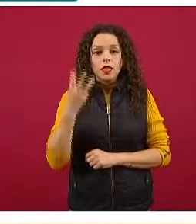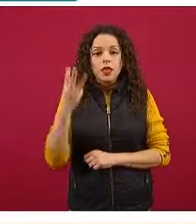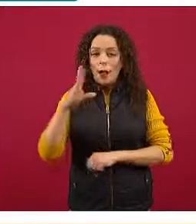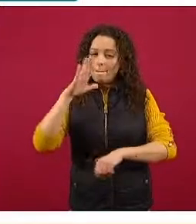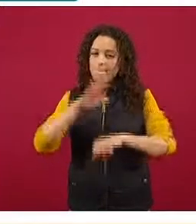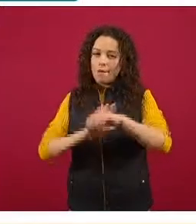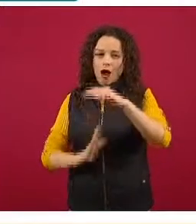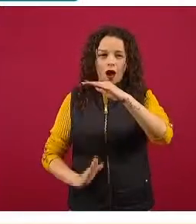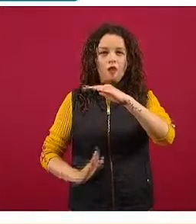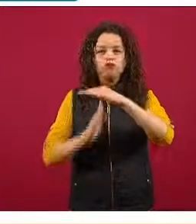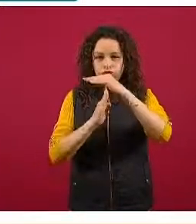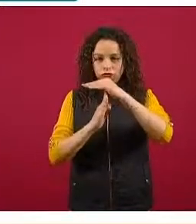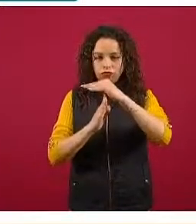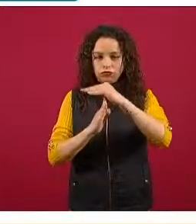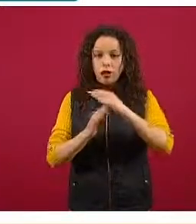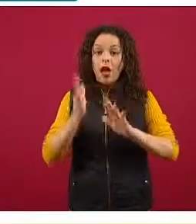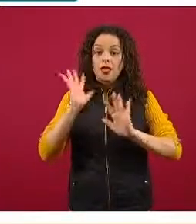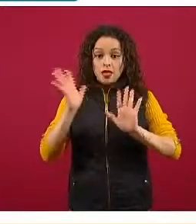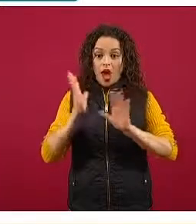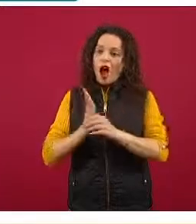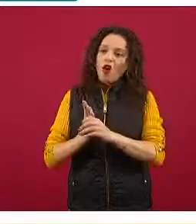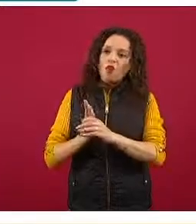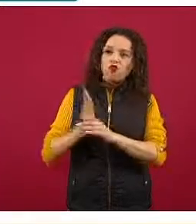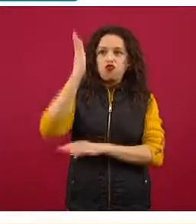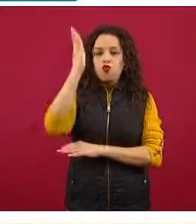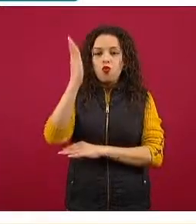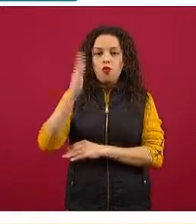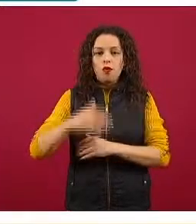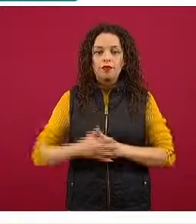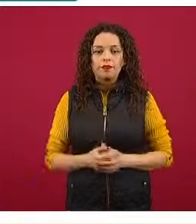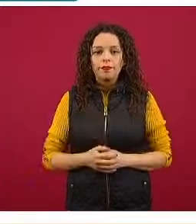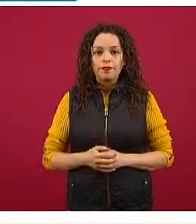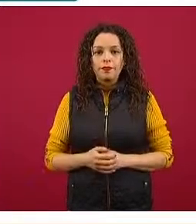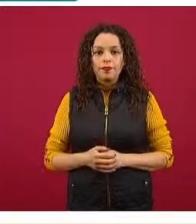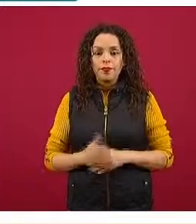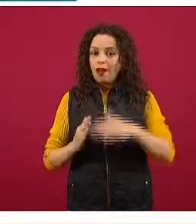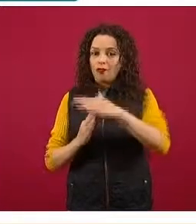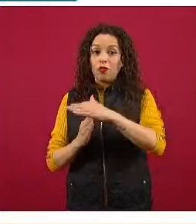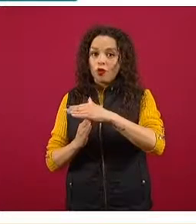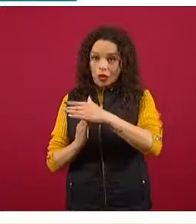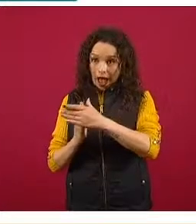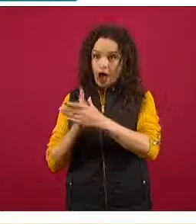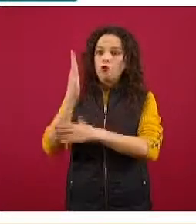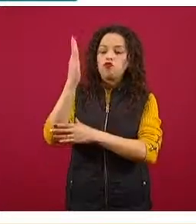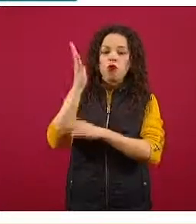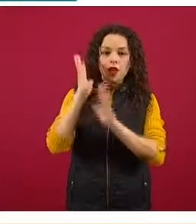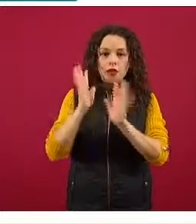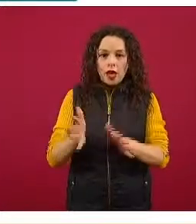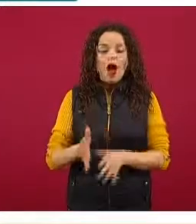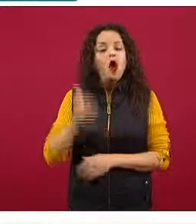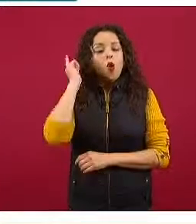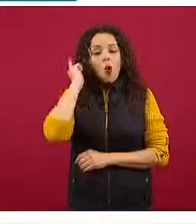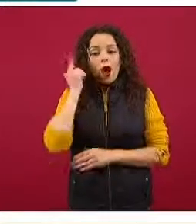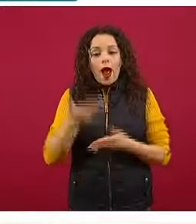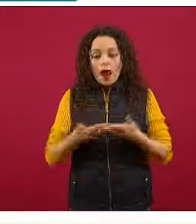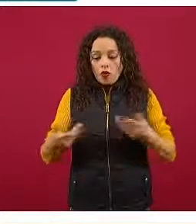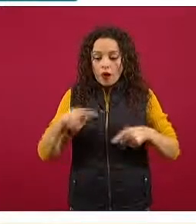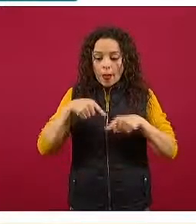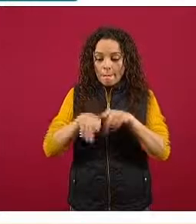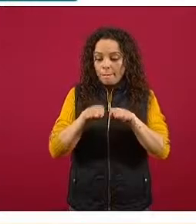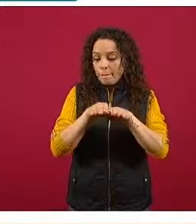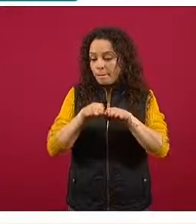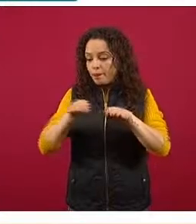máximo lo hemos rebasado, y esperemos que ahora empiece una meseta y